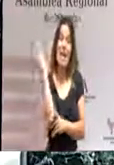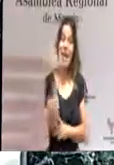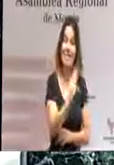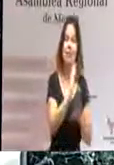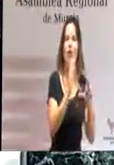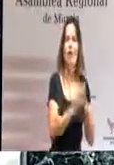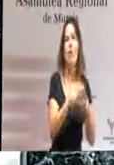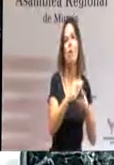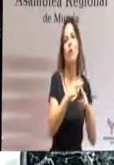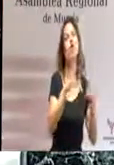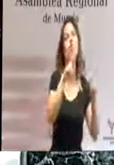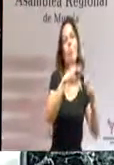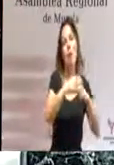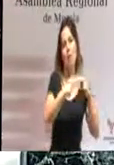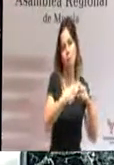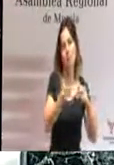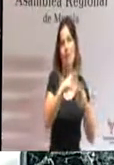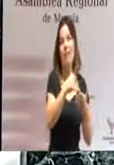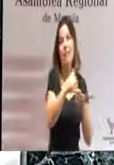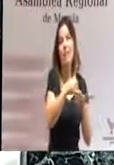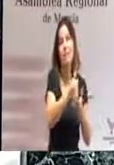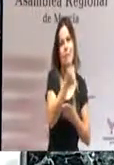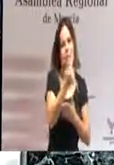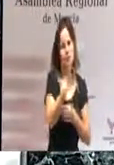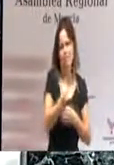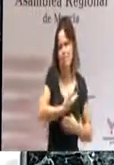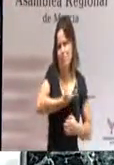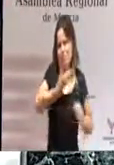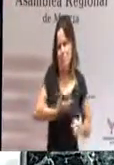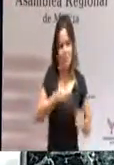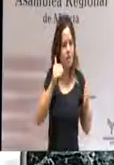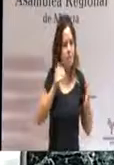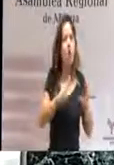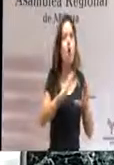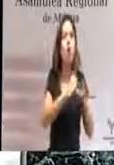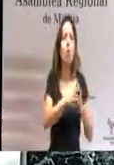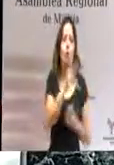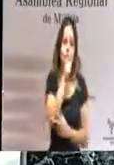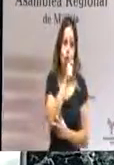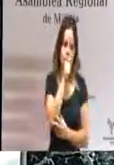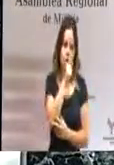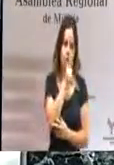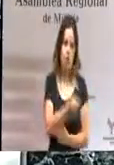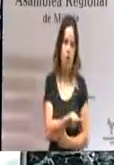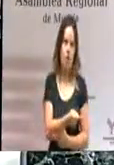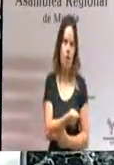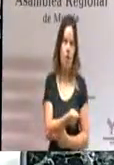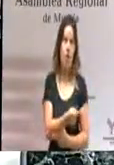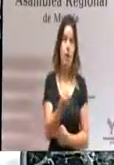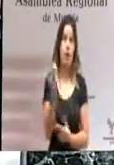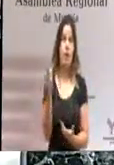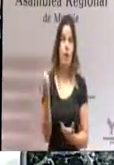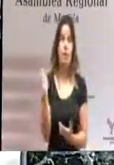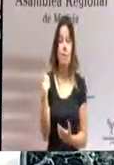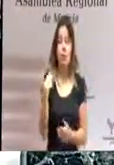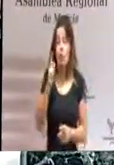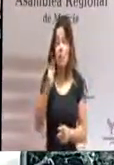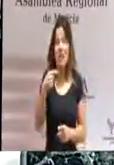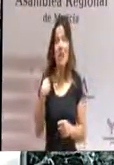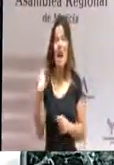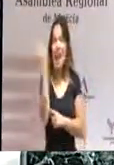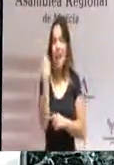nueva política y han debilitado de manera especial al Partido Socialista. Baste este simple